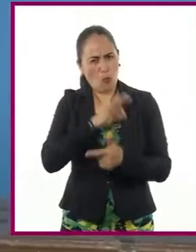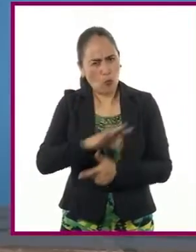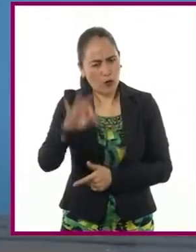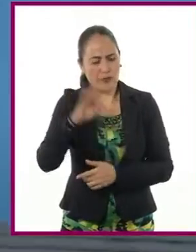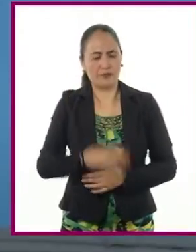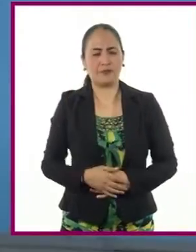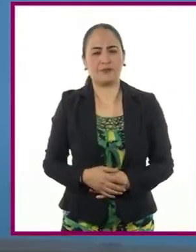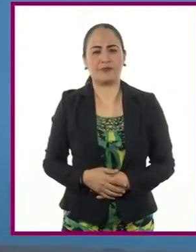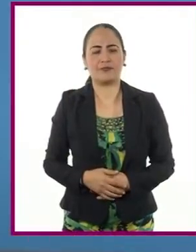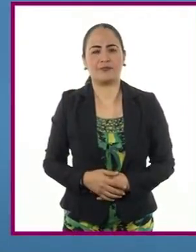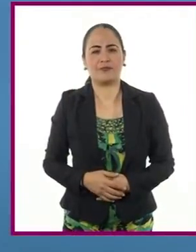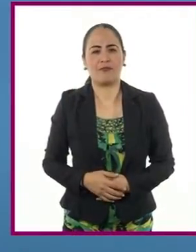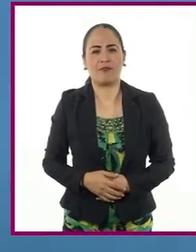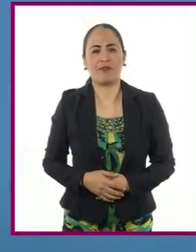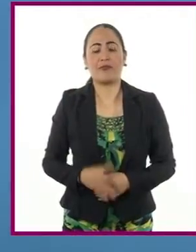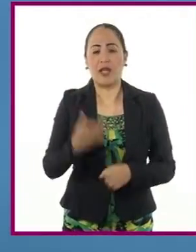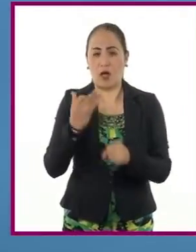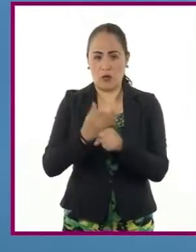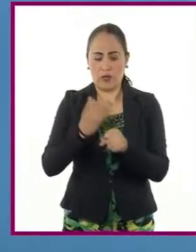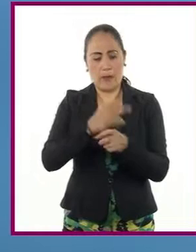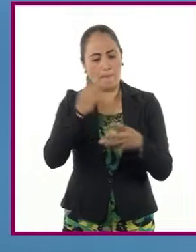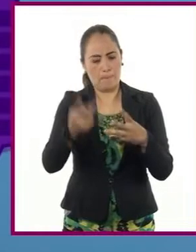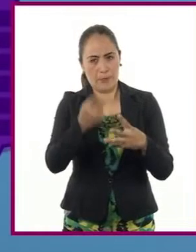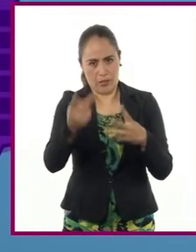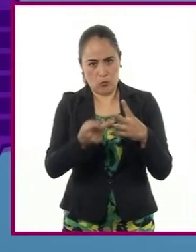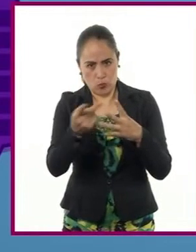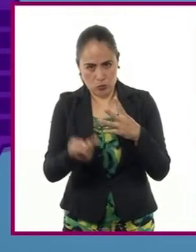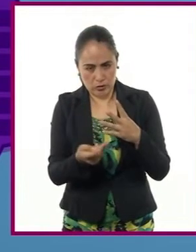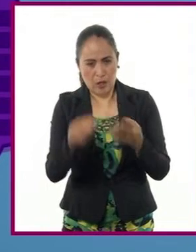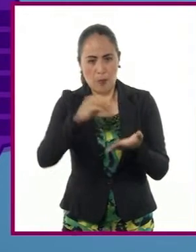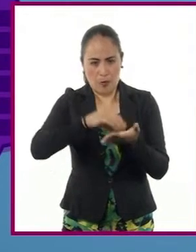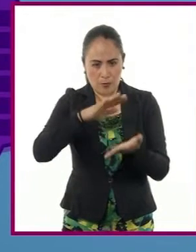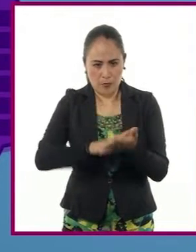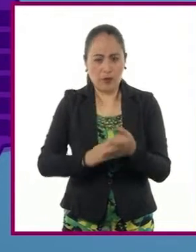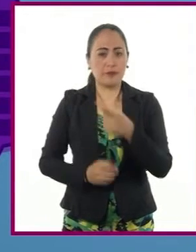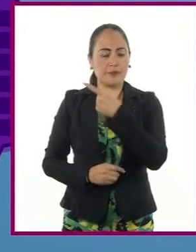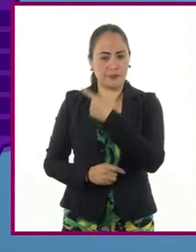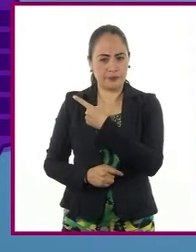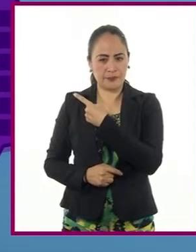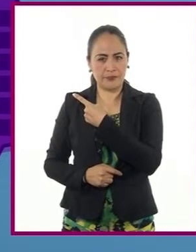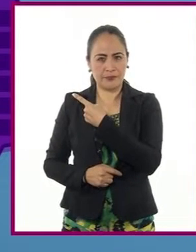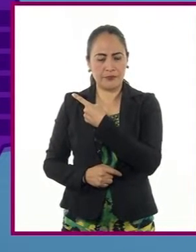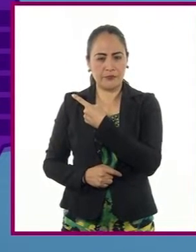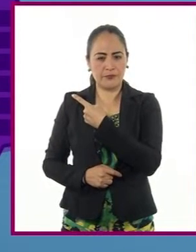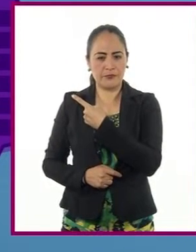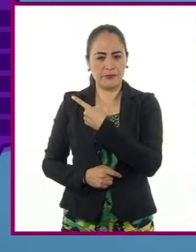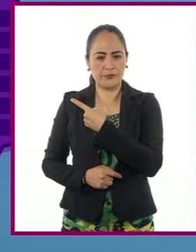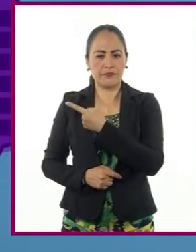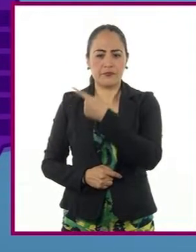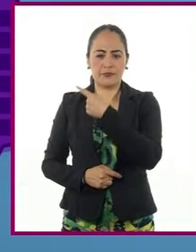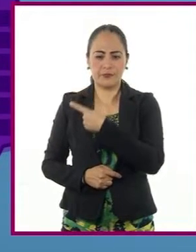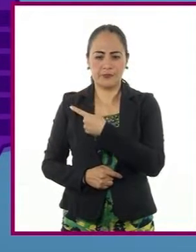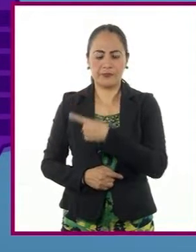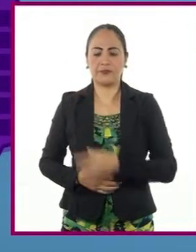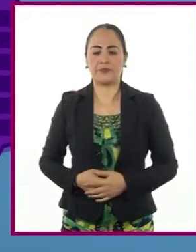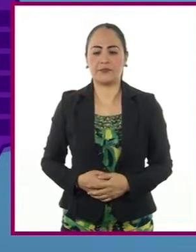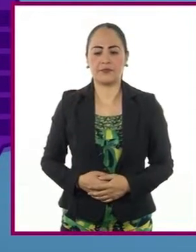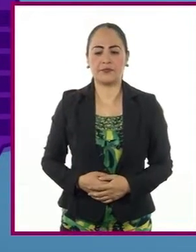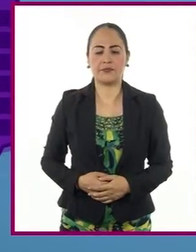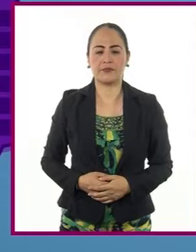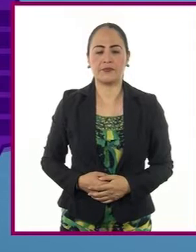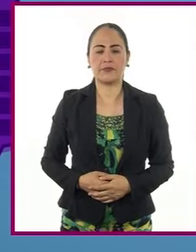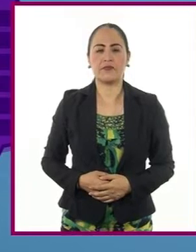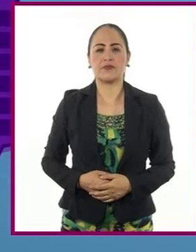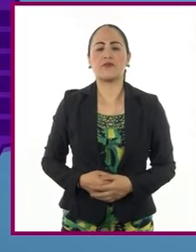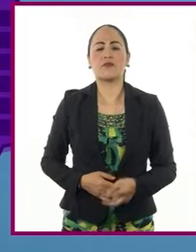Les pido que anoten las siguientes preguntas. ¿Qué relación supones que tiene el tributo con el sistema de encomienda?